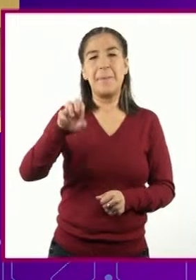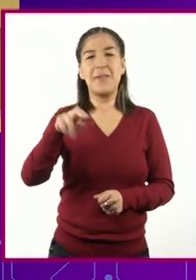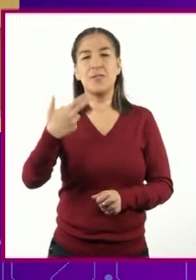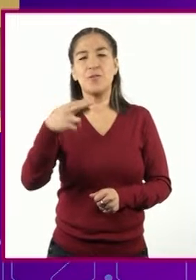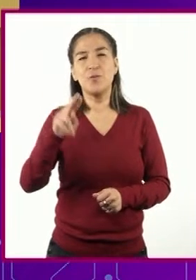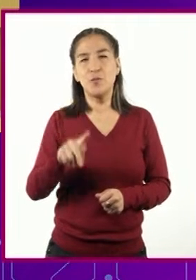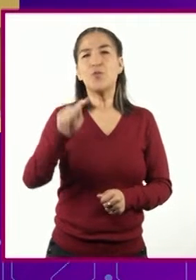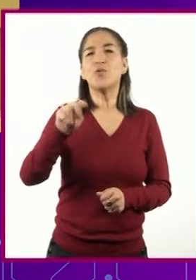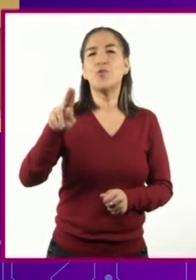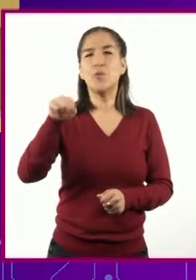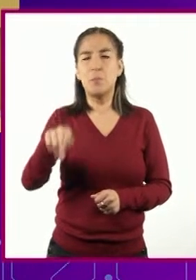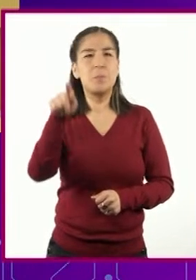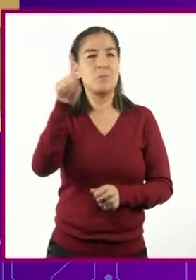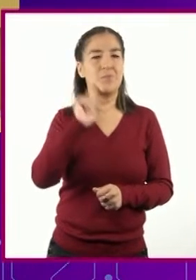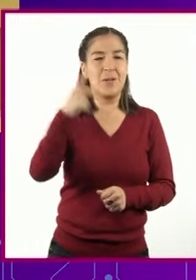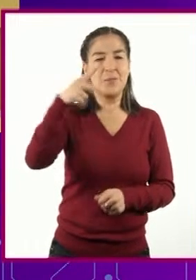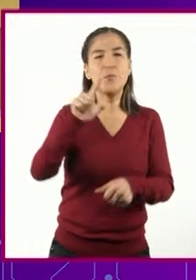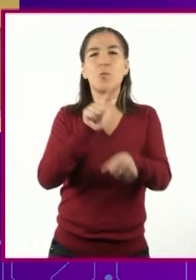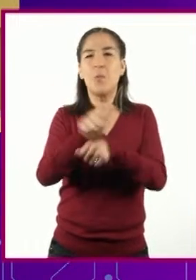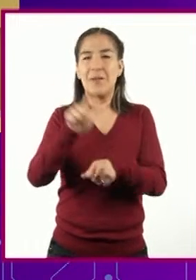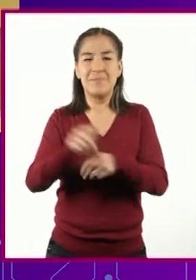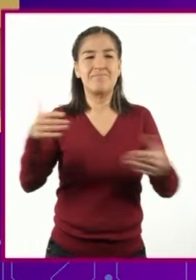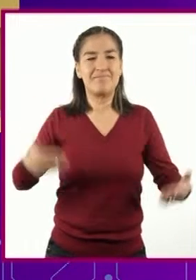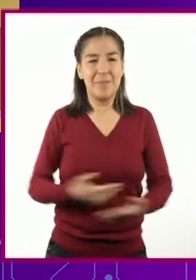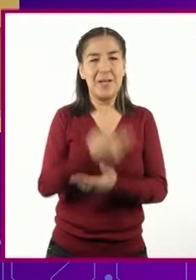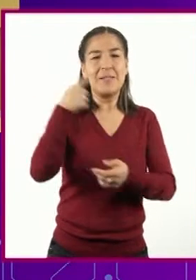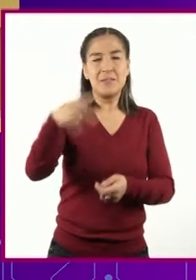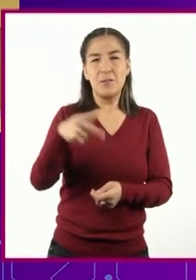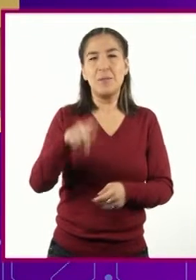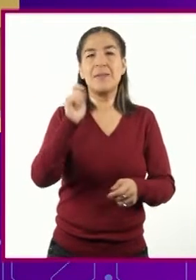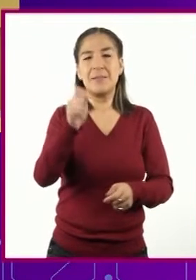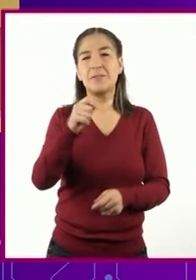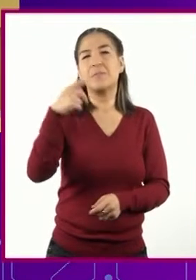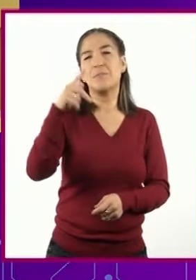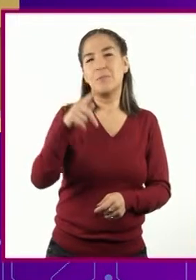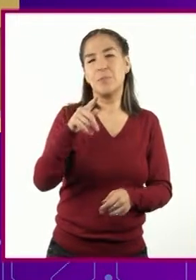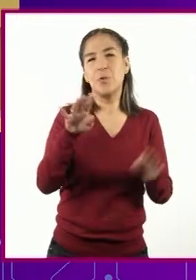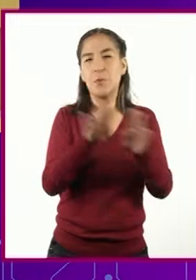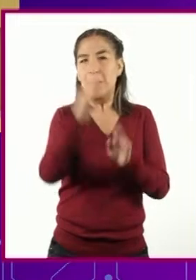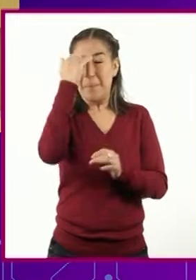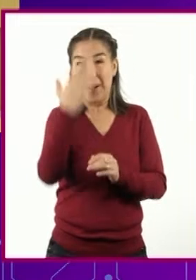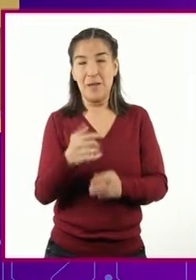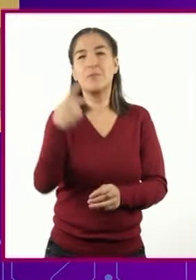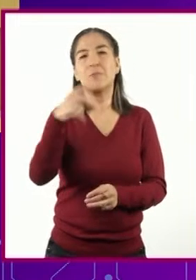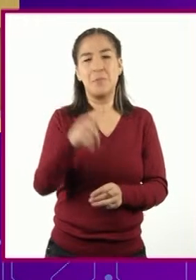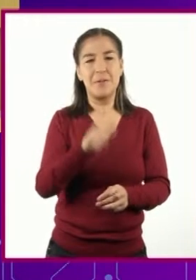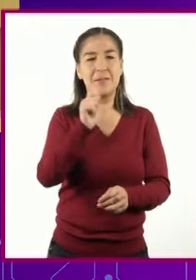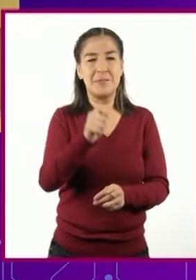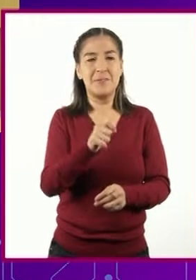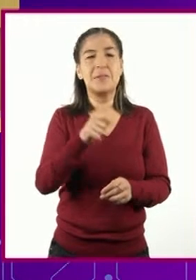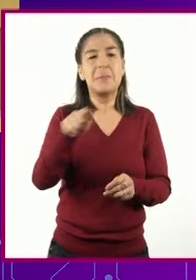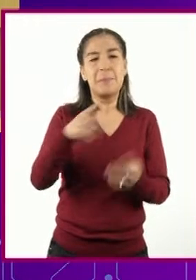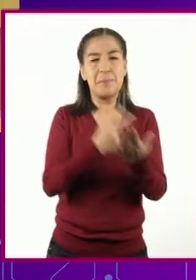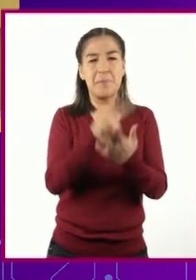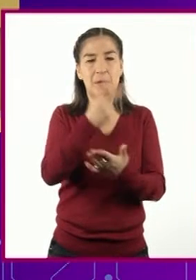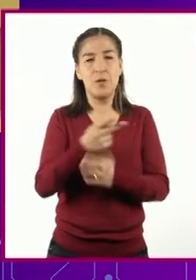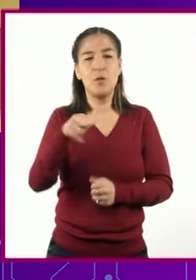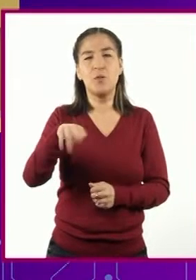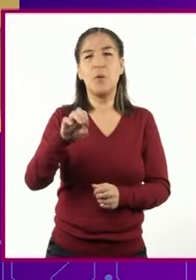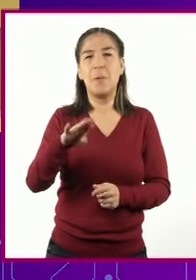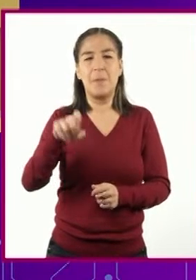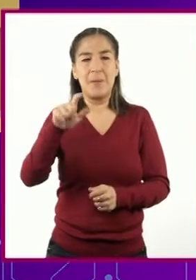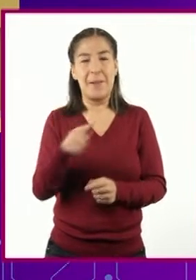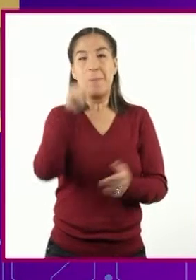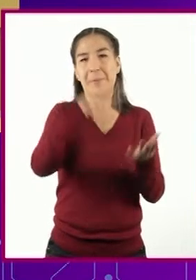origen maya, cuya lucha por los derechos de los indígenas fue reconocida con el Premio Nobel de la Paz en